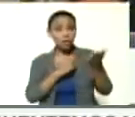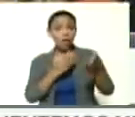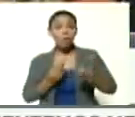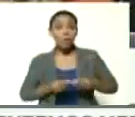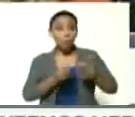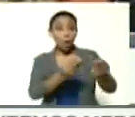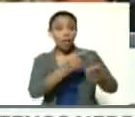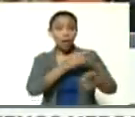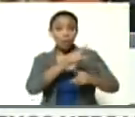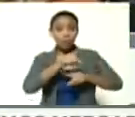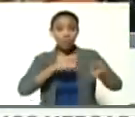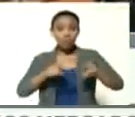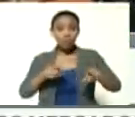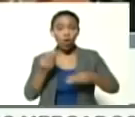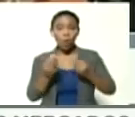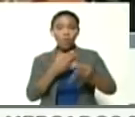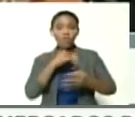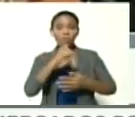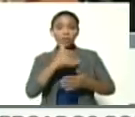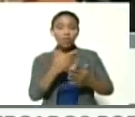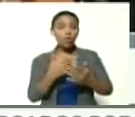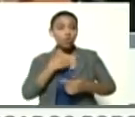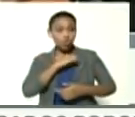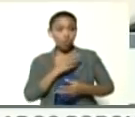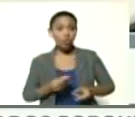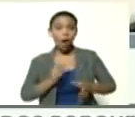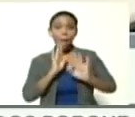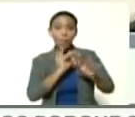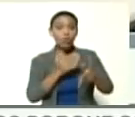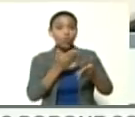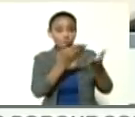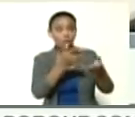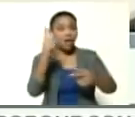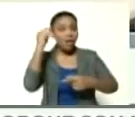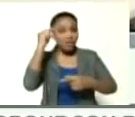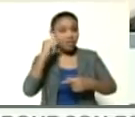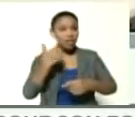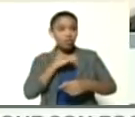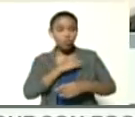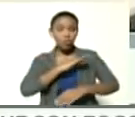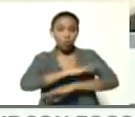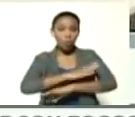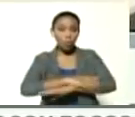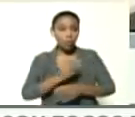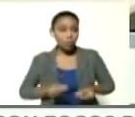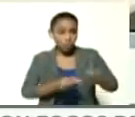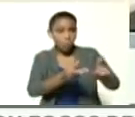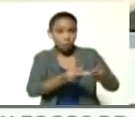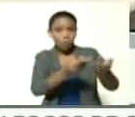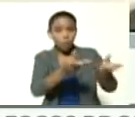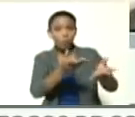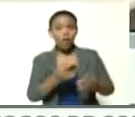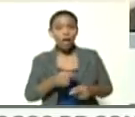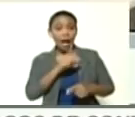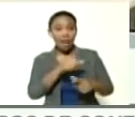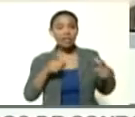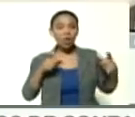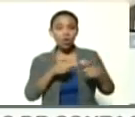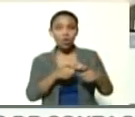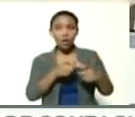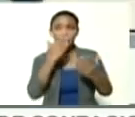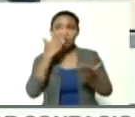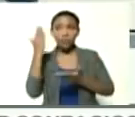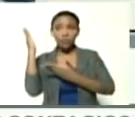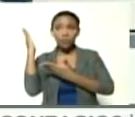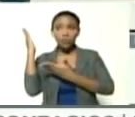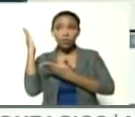las coordenadas, les vamos a dar los datos, les vamos a dar las fechas en que vamos a actuar. Ahí están reuniones, imágenes que están viendo